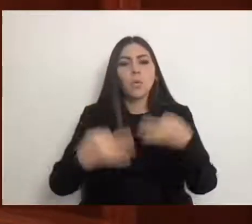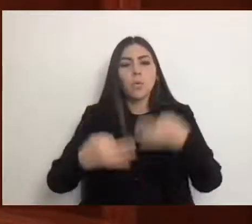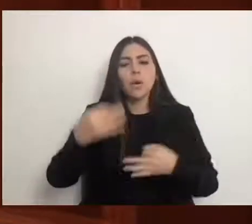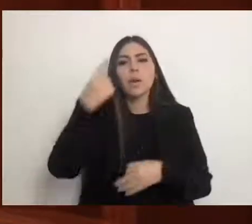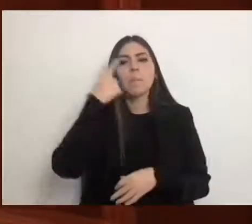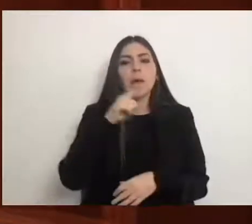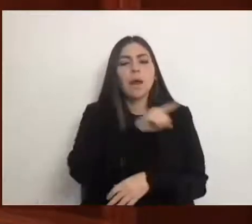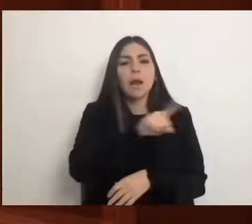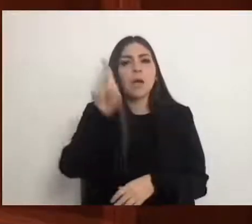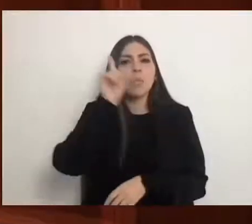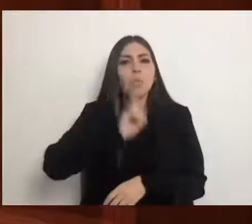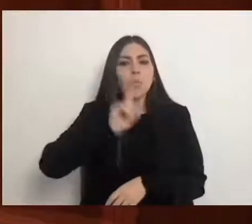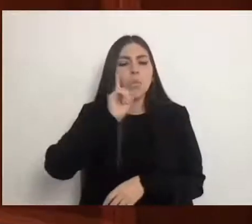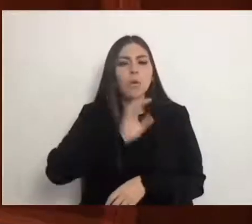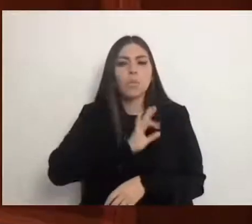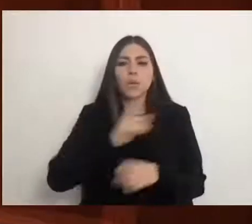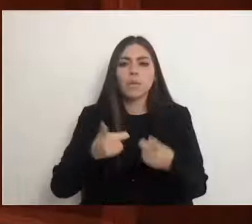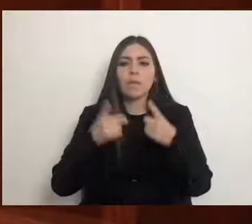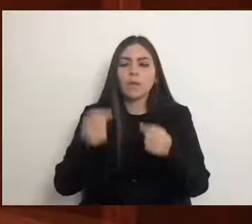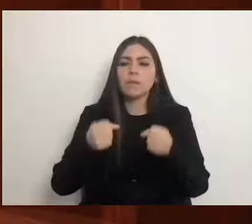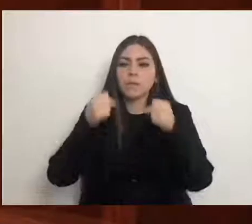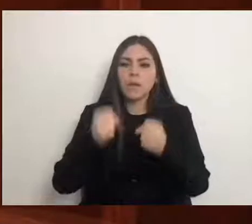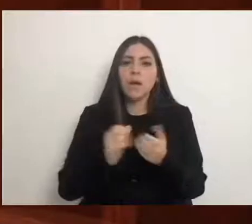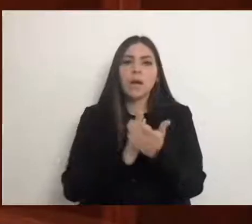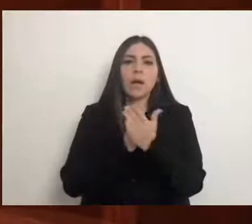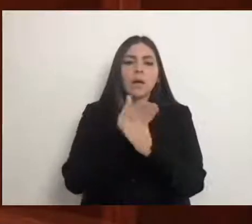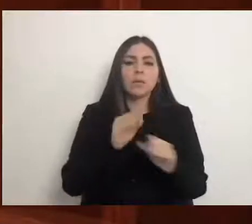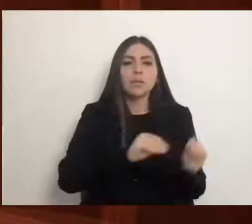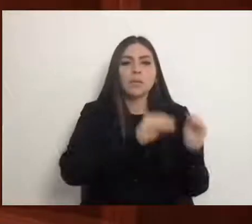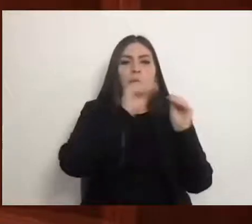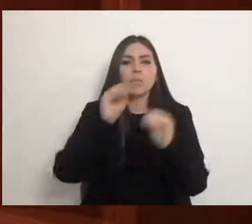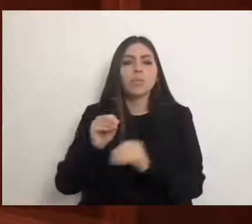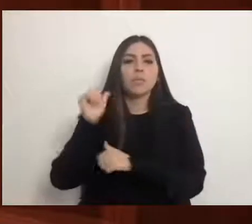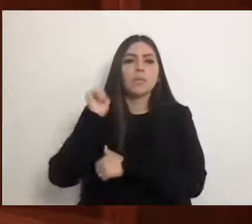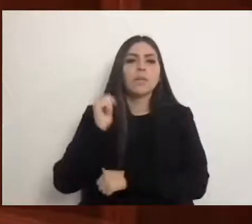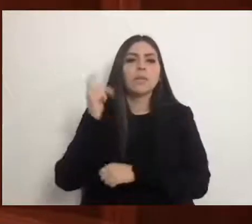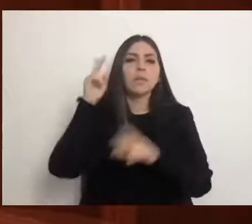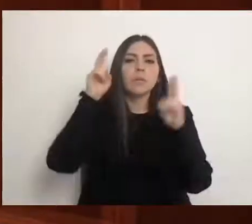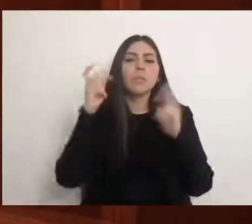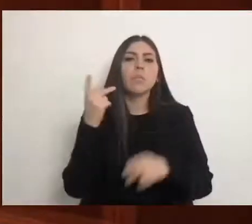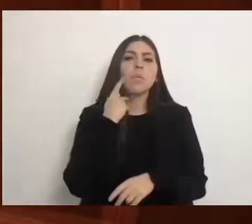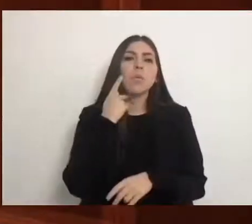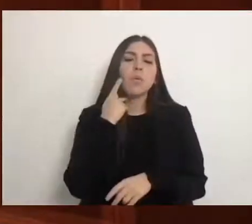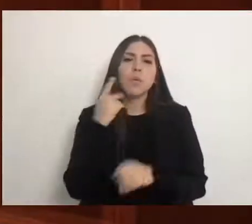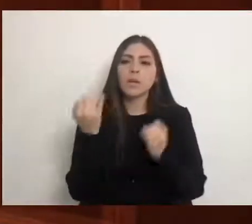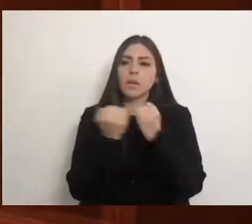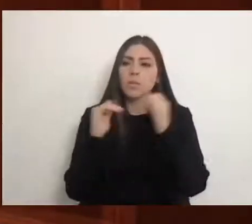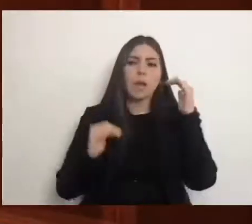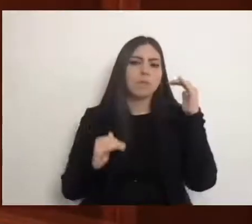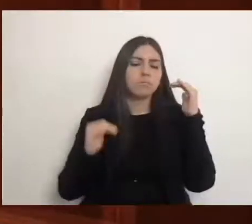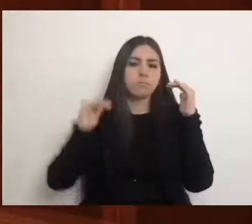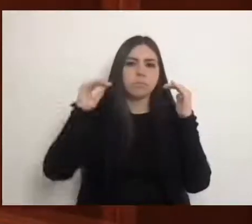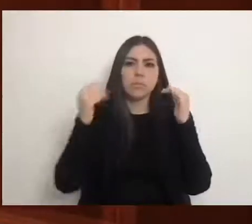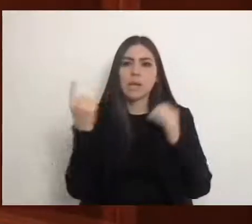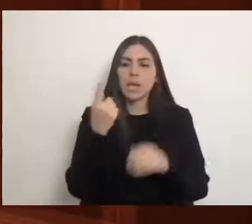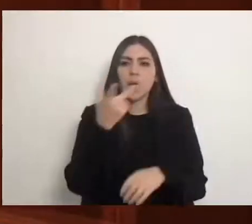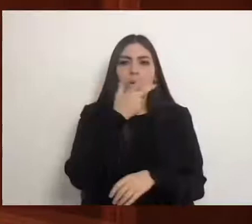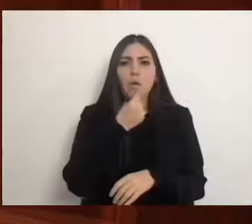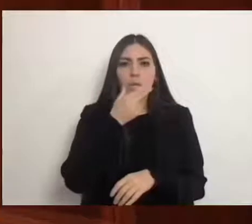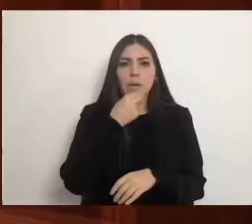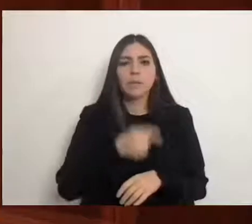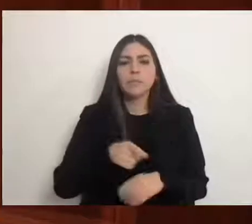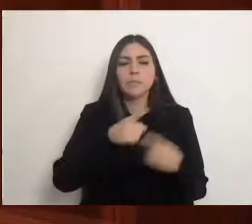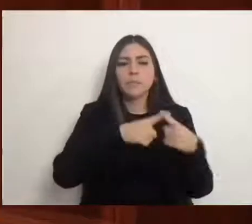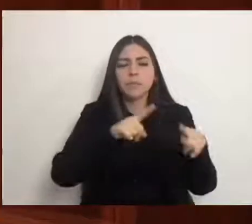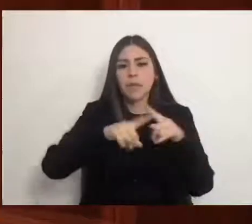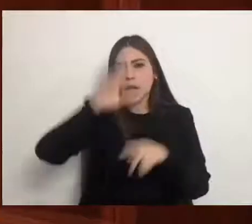puestos políticos de primer orden en sus países de origen con el mismo nivel que los hombres, los llamados tratados